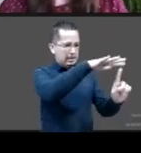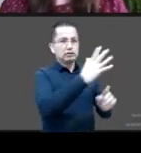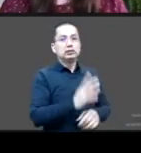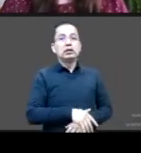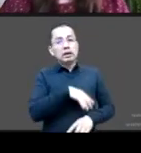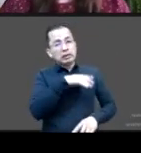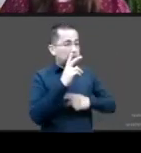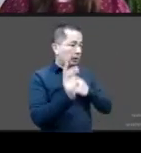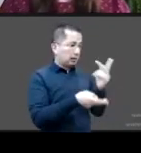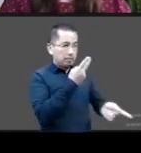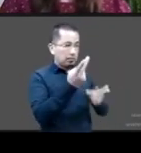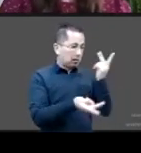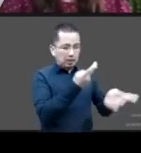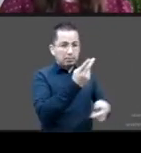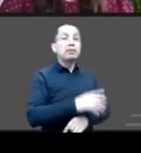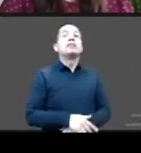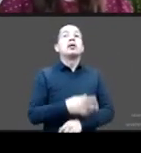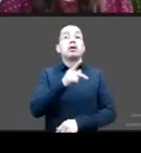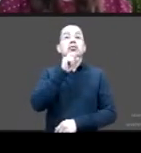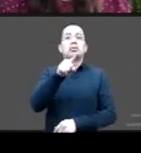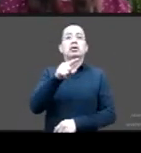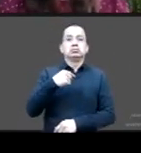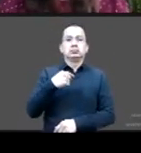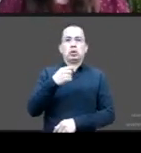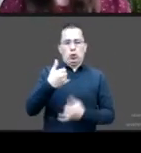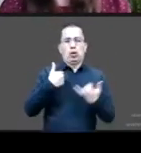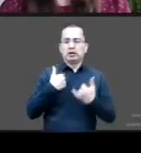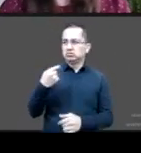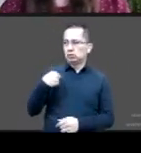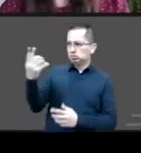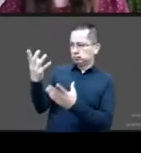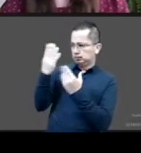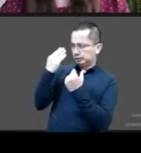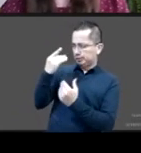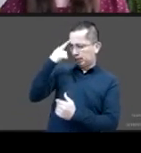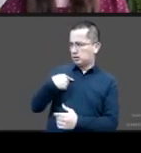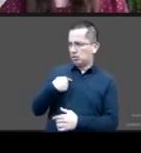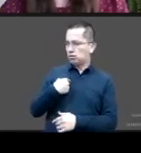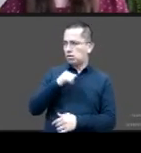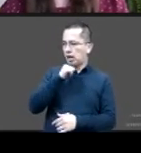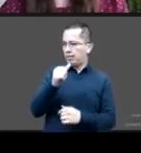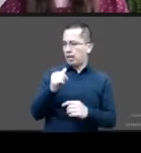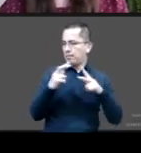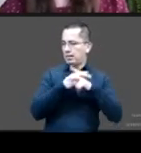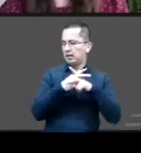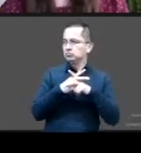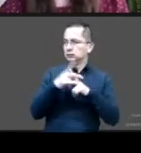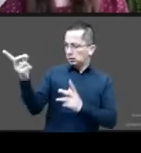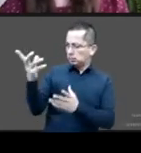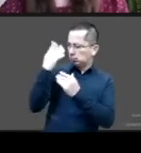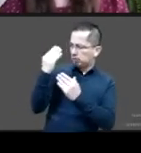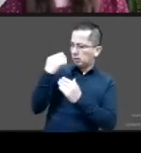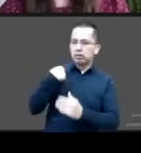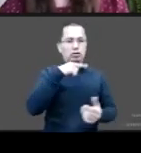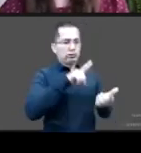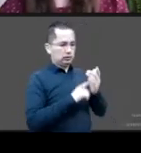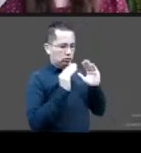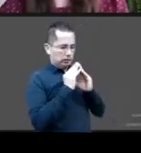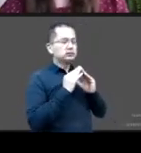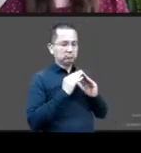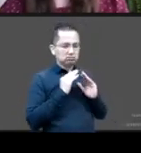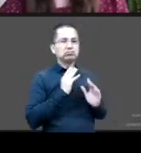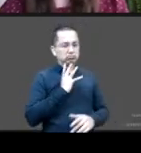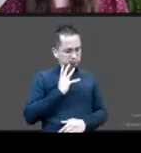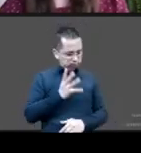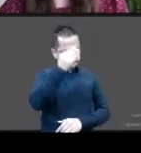que hemos aprendido de cómo dialogar sin pelear de cómo tomar decisiones en familia de cómo autoorganizarnos cómo